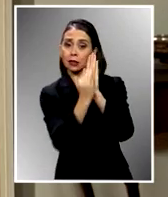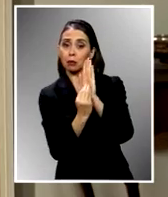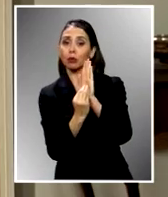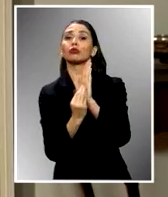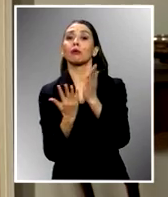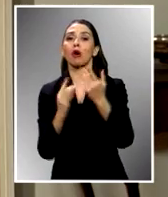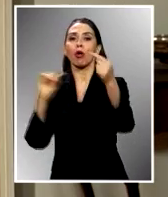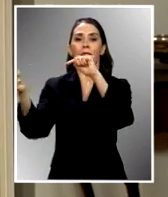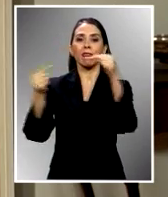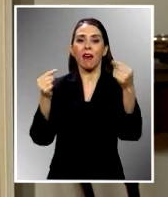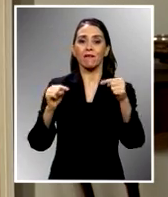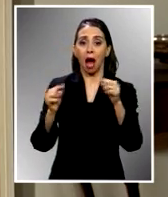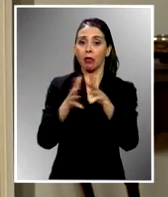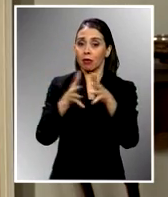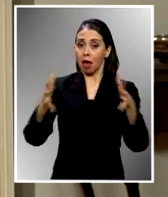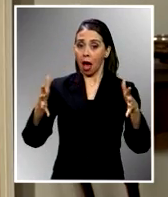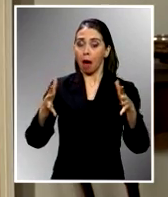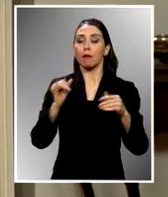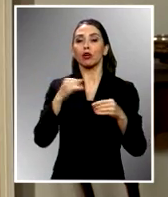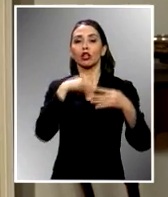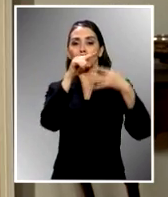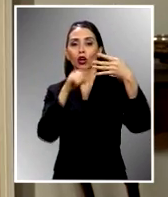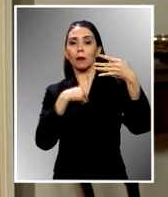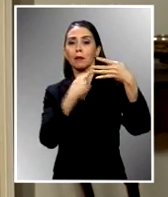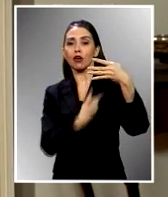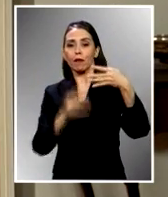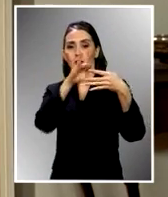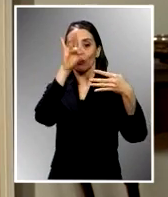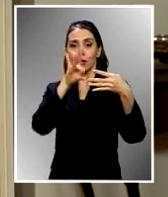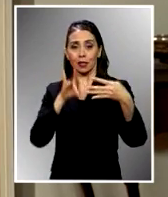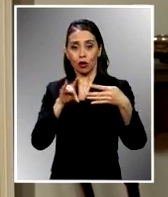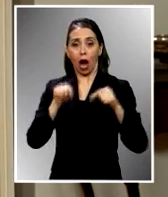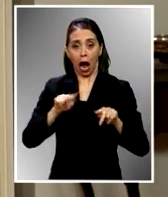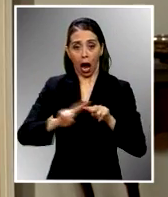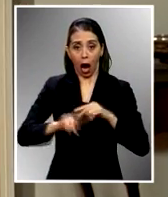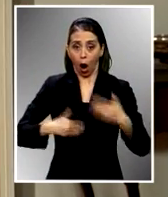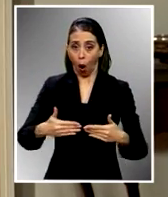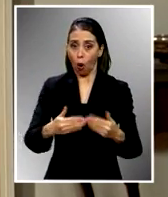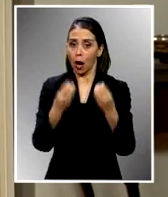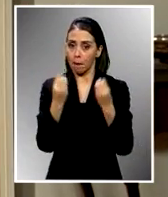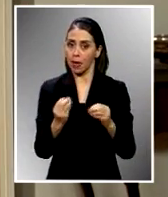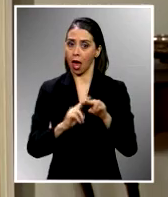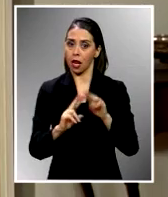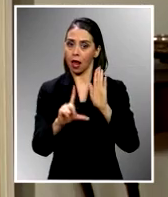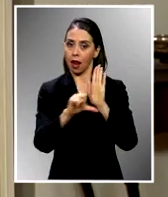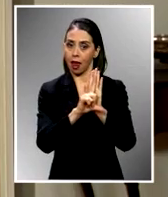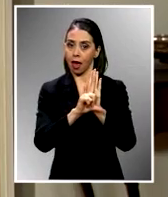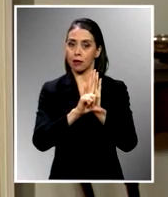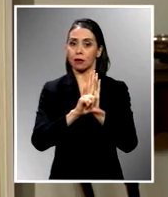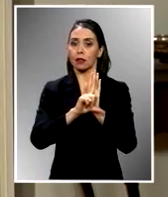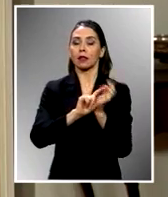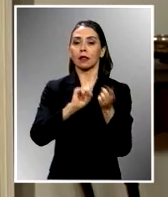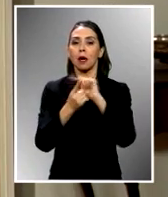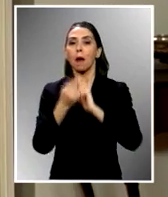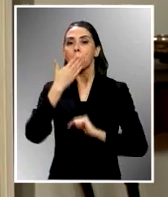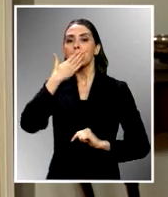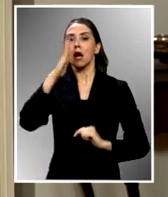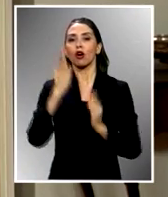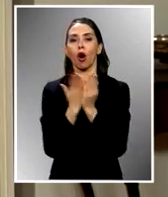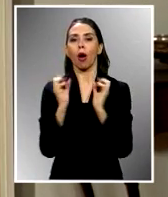y de las opciones que guían mi gobierno tenemos que actuar ahora y legislar bien para tener una mejor educación